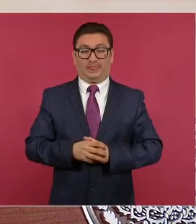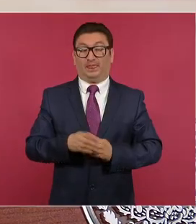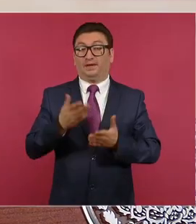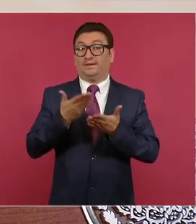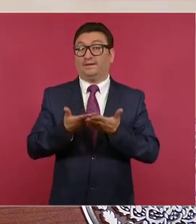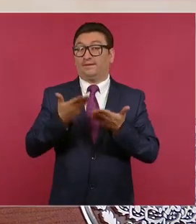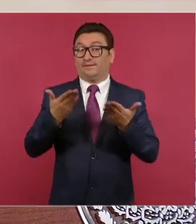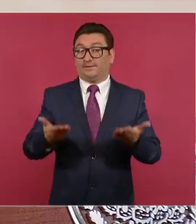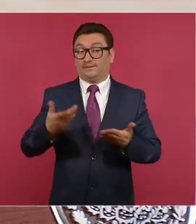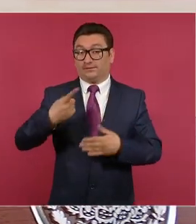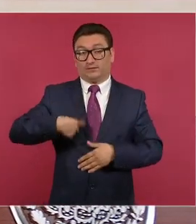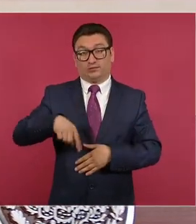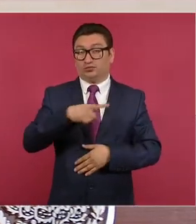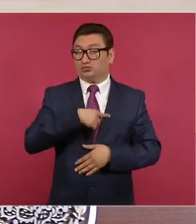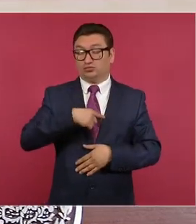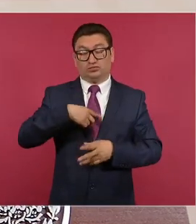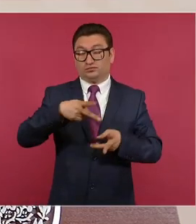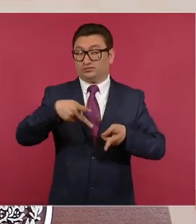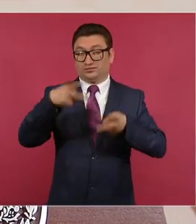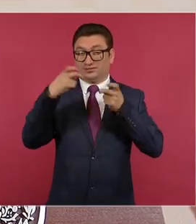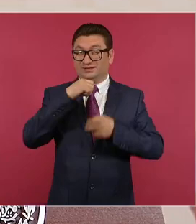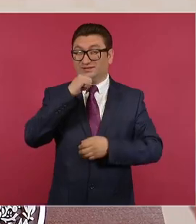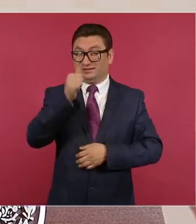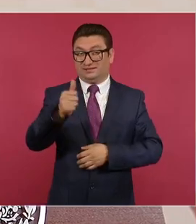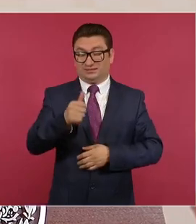Ahora nosotros no robamos